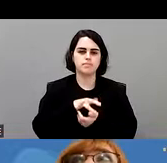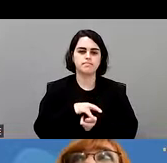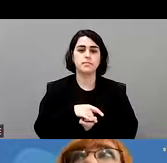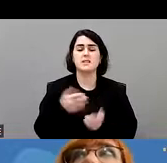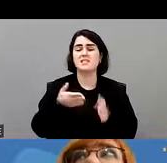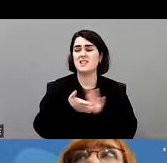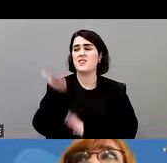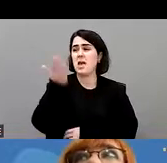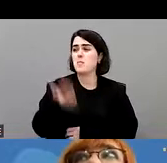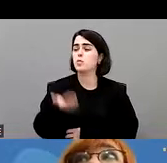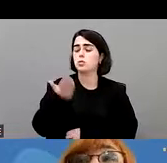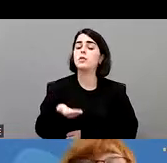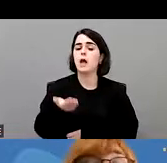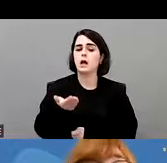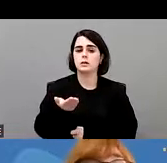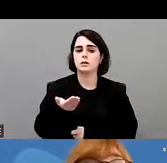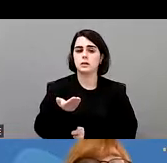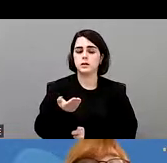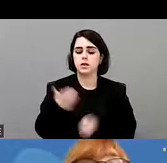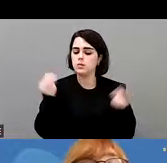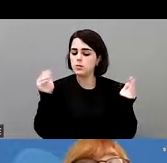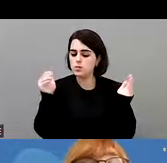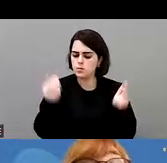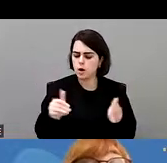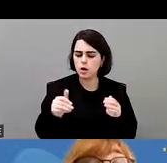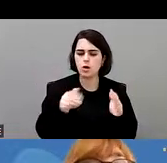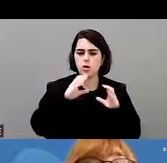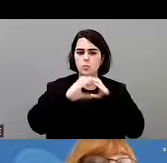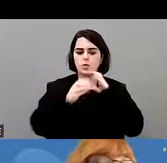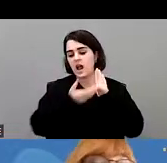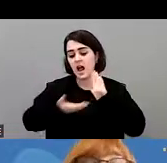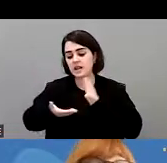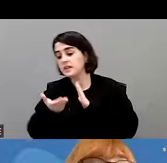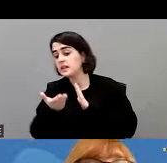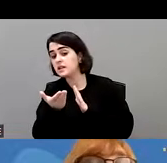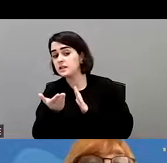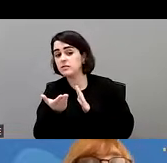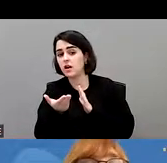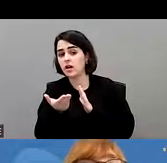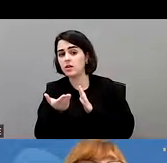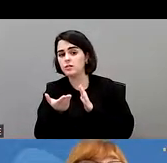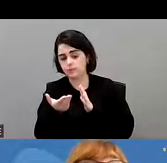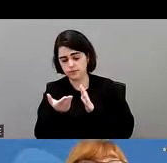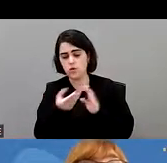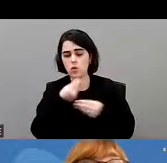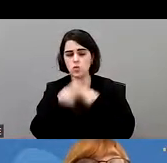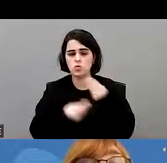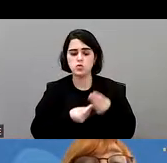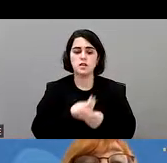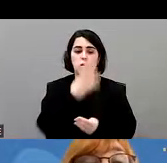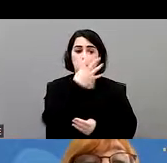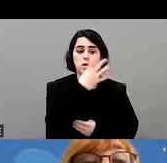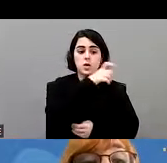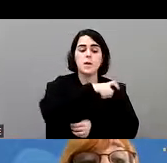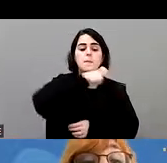muy importante no solo poner el foco en la comunicación alternativa, que se usa por una de cada cuatro personas